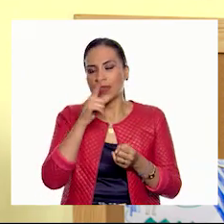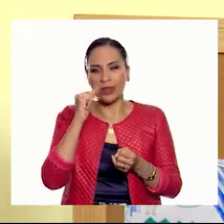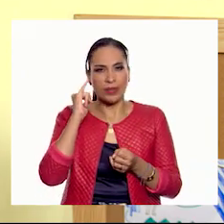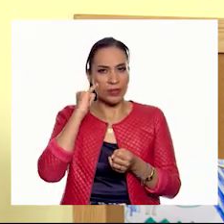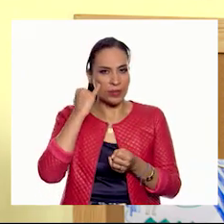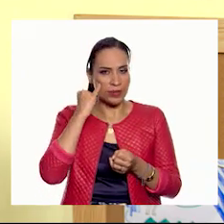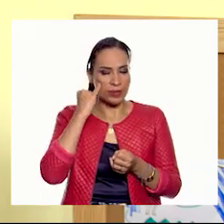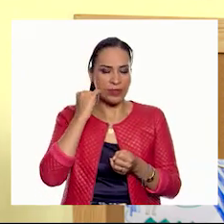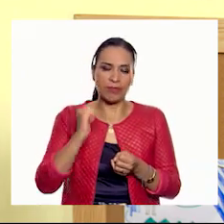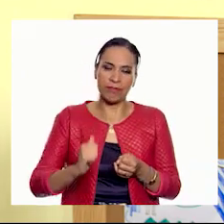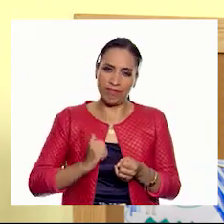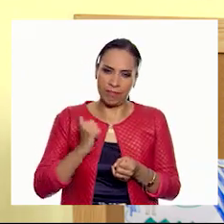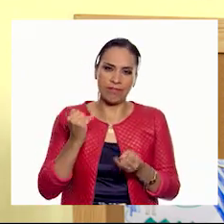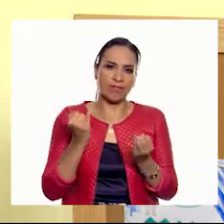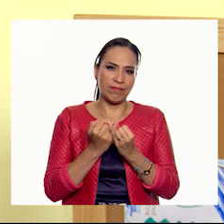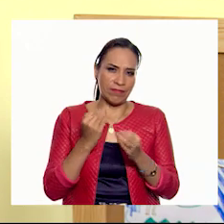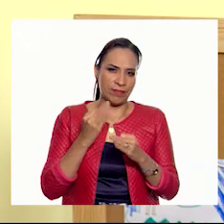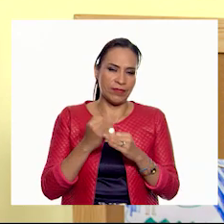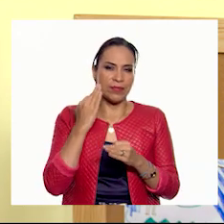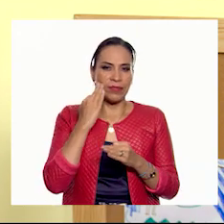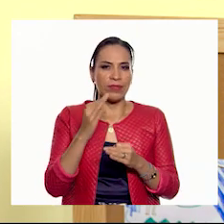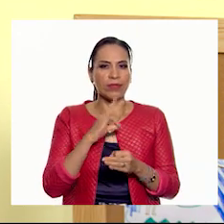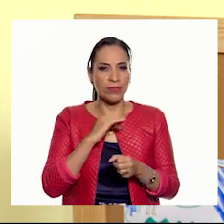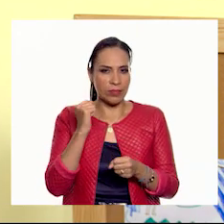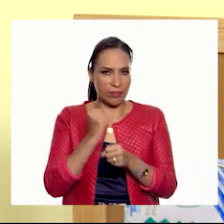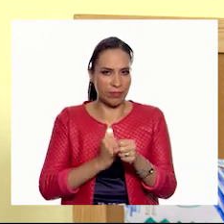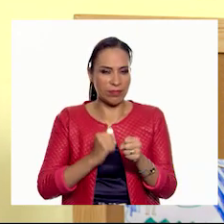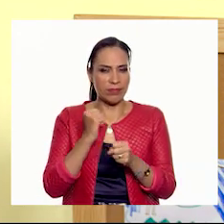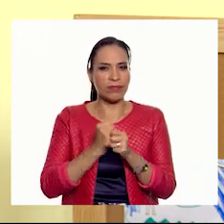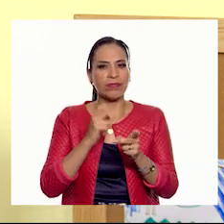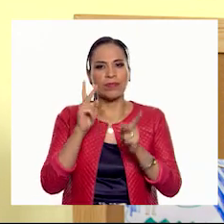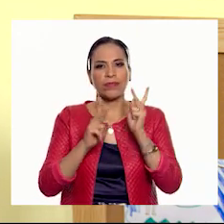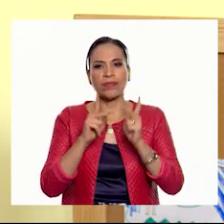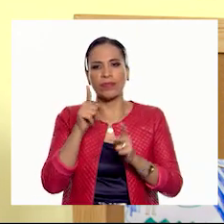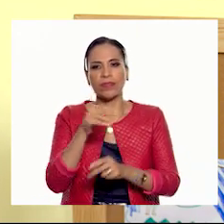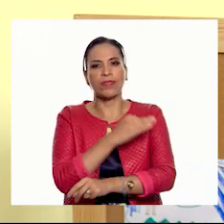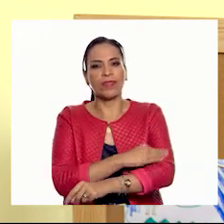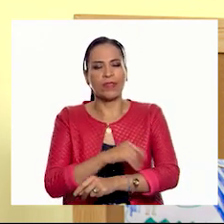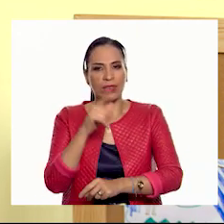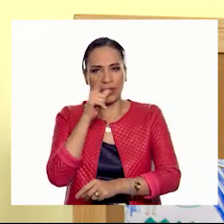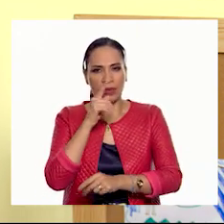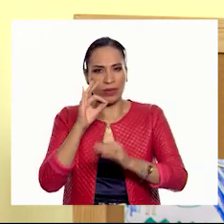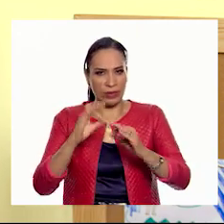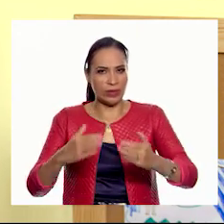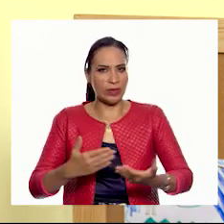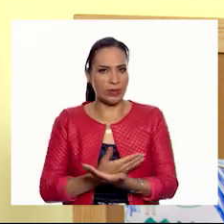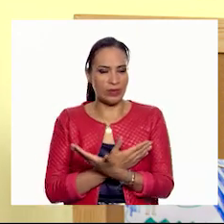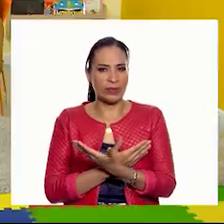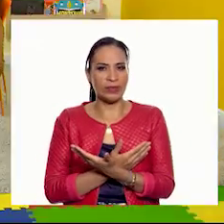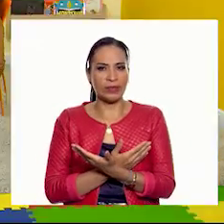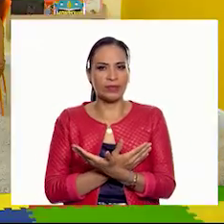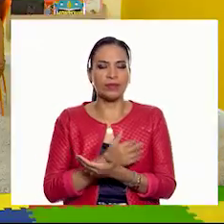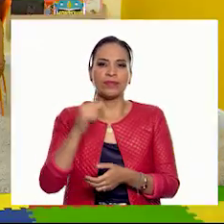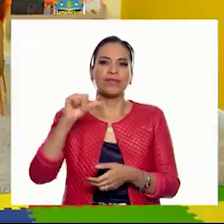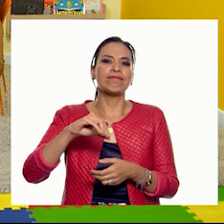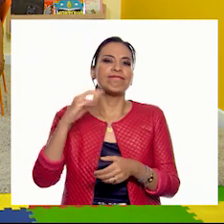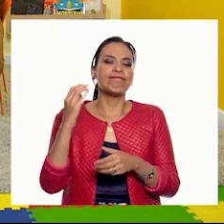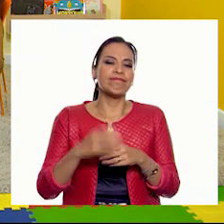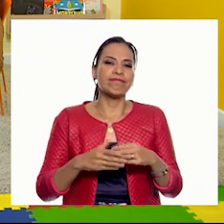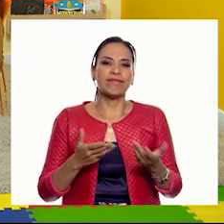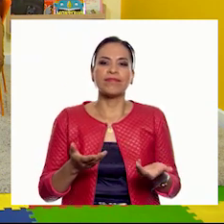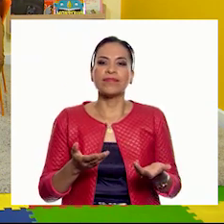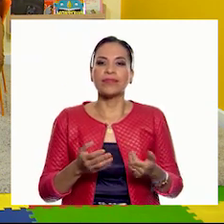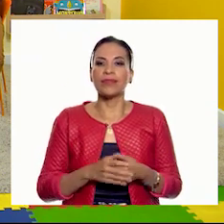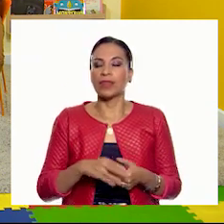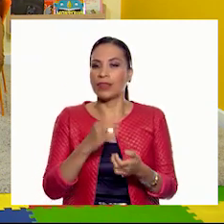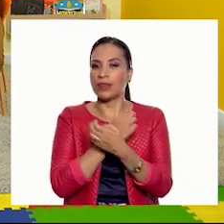lengua indígena, aprovecha también este momento para practicarla y platica con tu familia en tu lengua materna. Por hoy hemos terminado